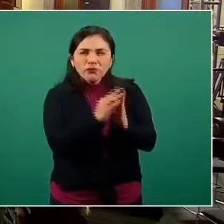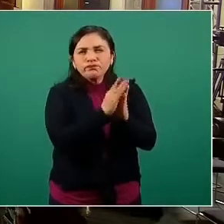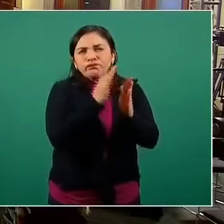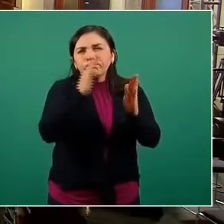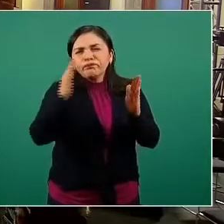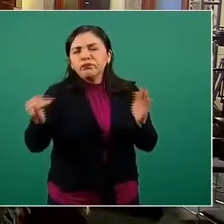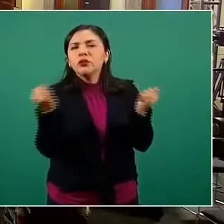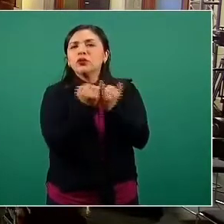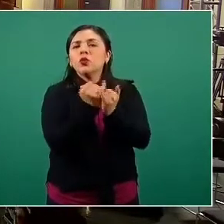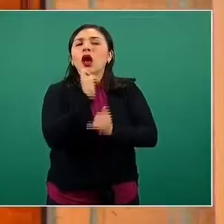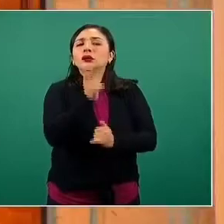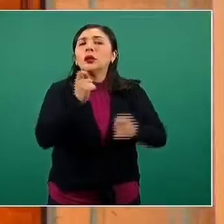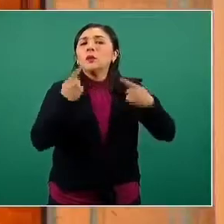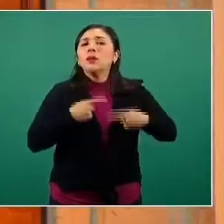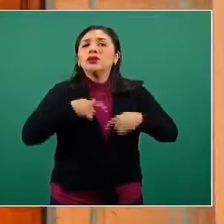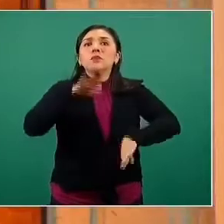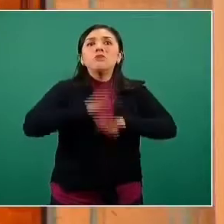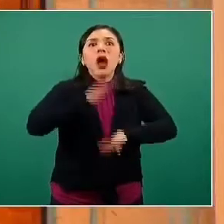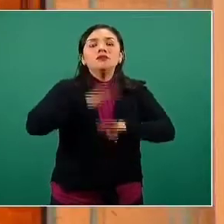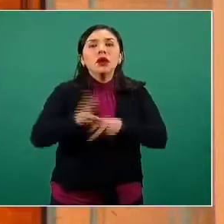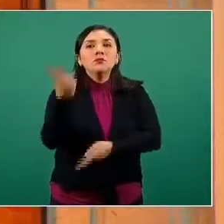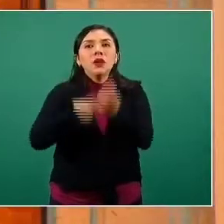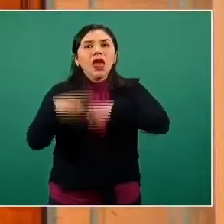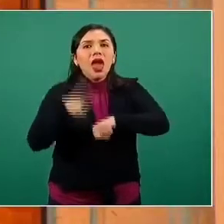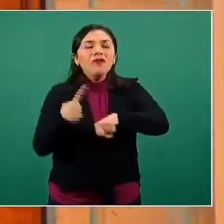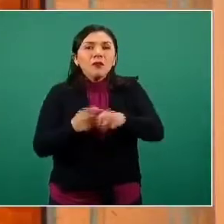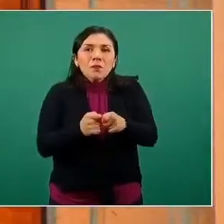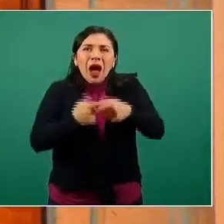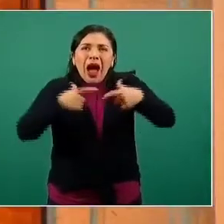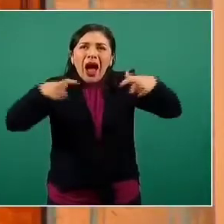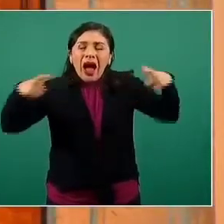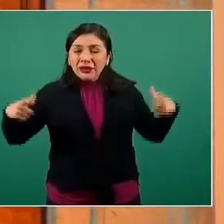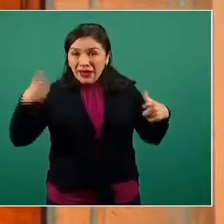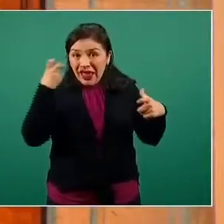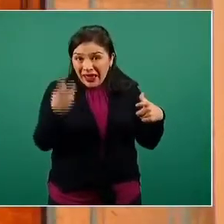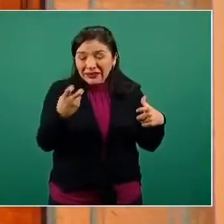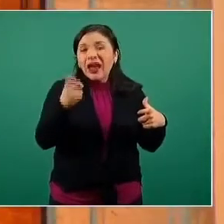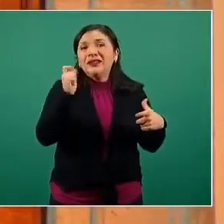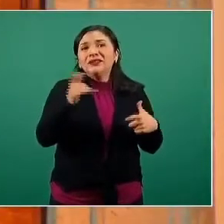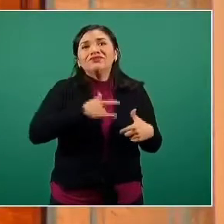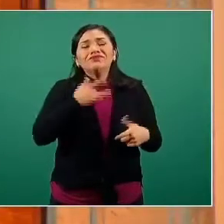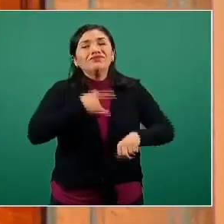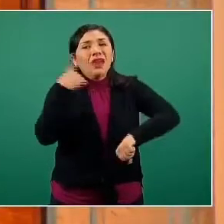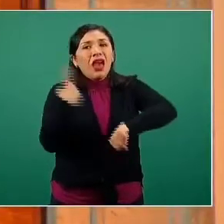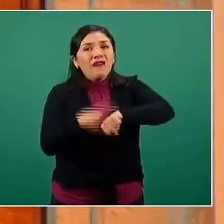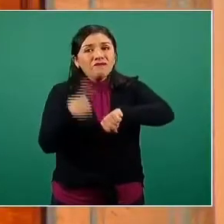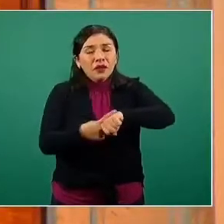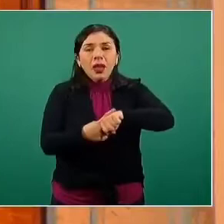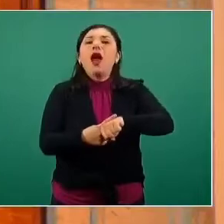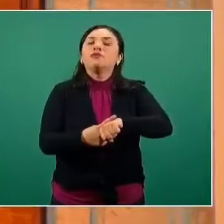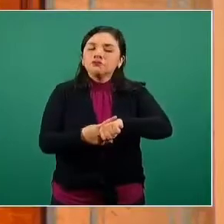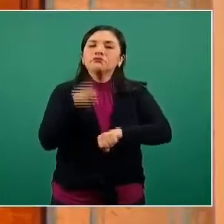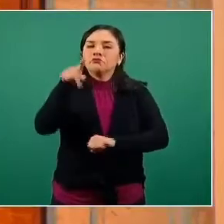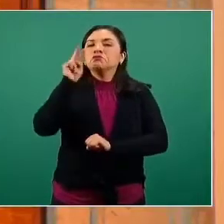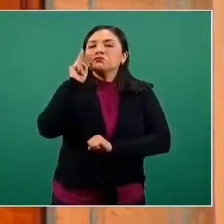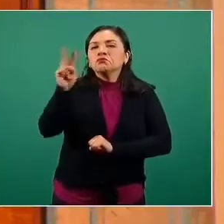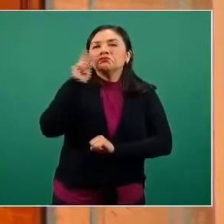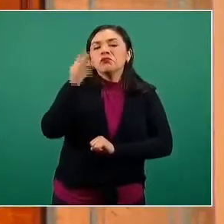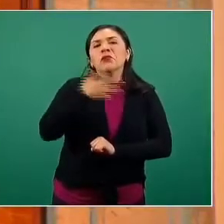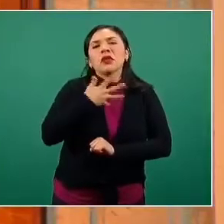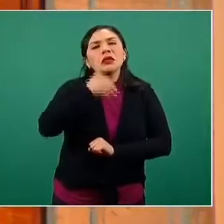las personas que se estaban contagiando y que estaban expresando la enfermedad. Y vemos siempre que